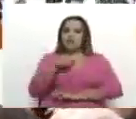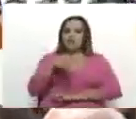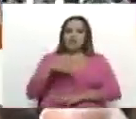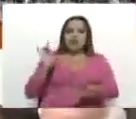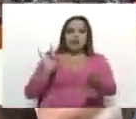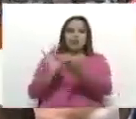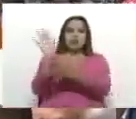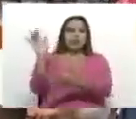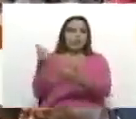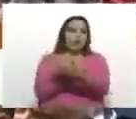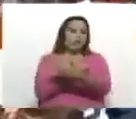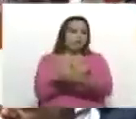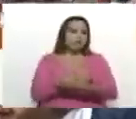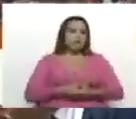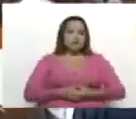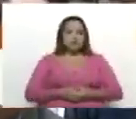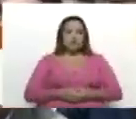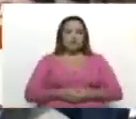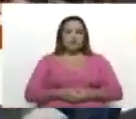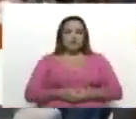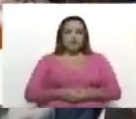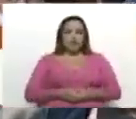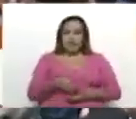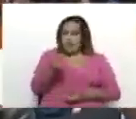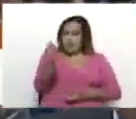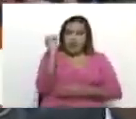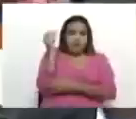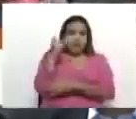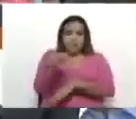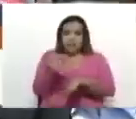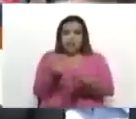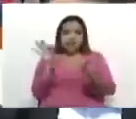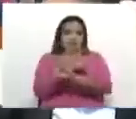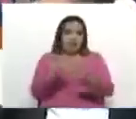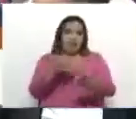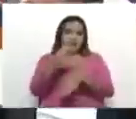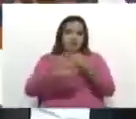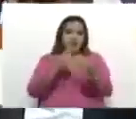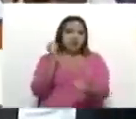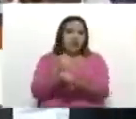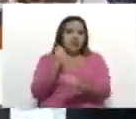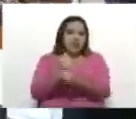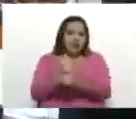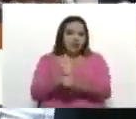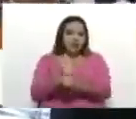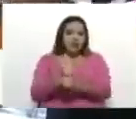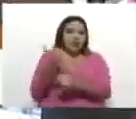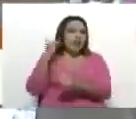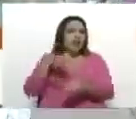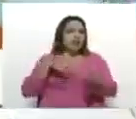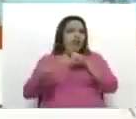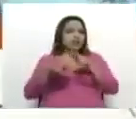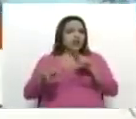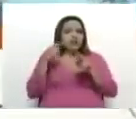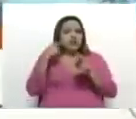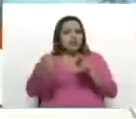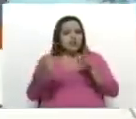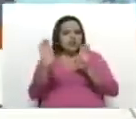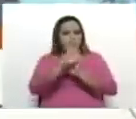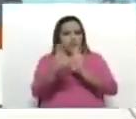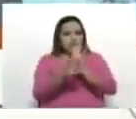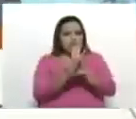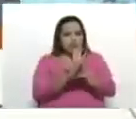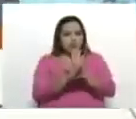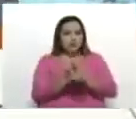tumbamos no fue un parlamento que se dedicó a cumplir con las funciones que le son inherentes Por Constitución se